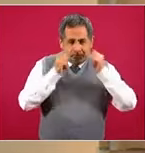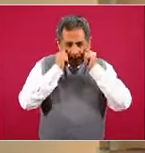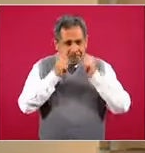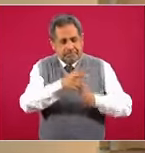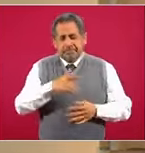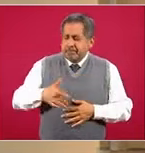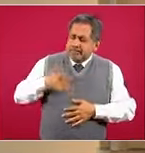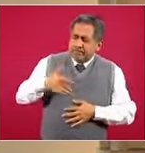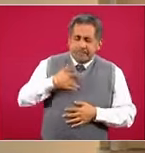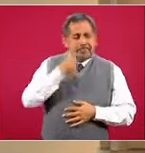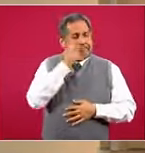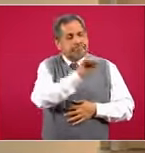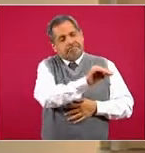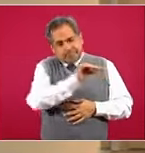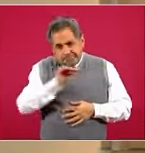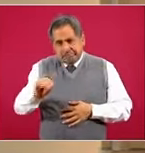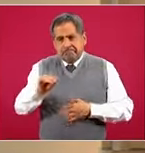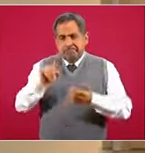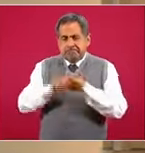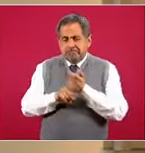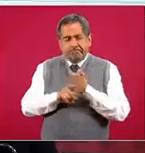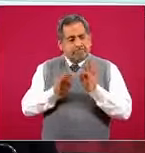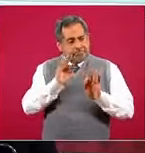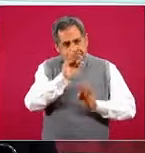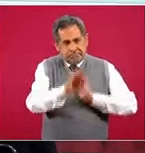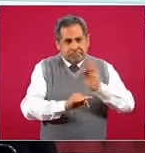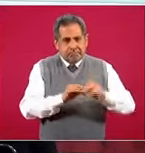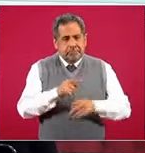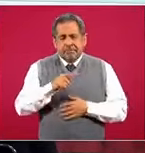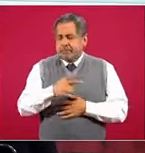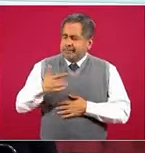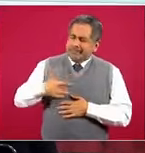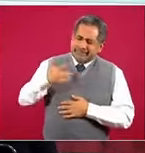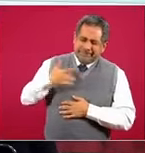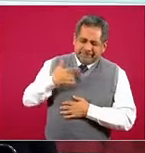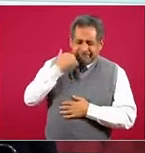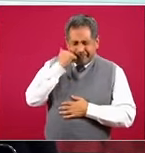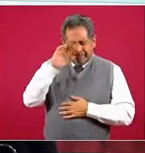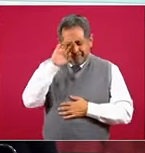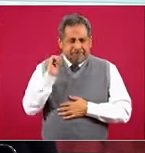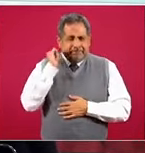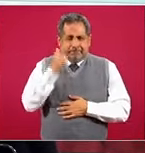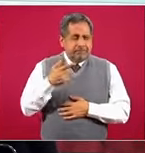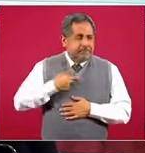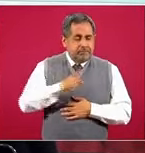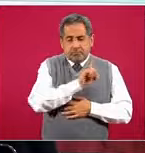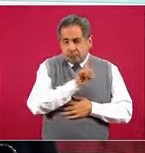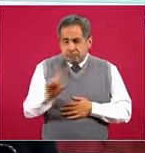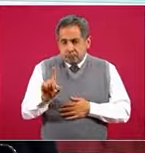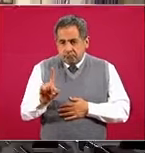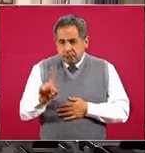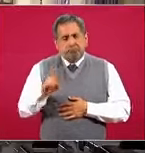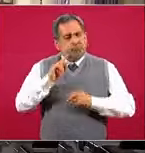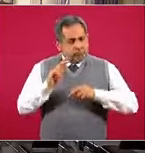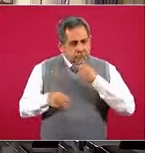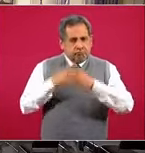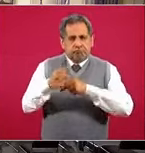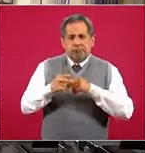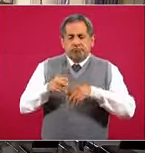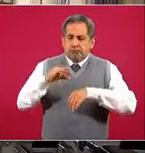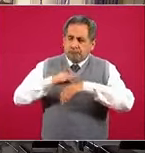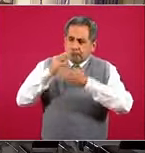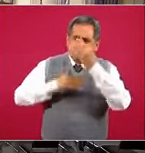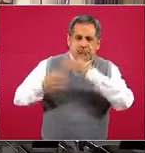síndrome, de cualquier forma se sintió lo suficientemente enferma esta persona para acudir al servicio de